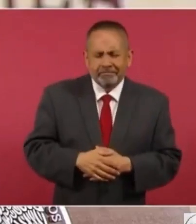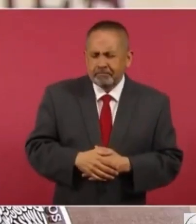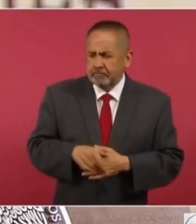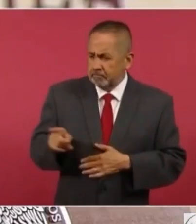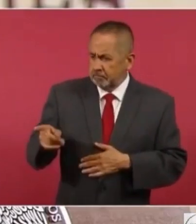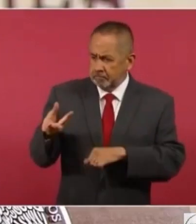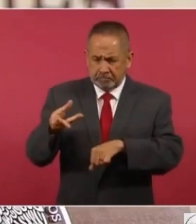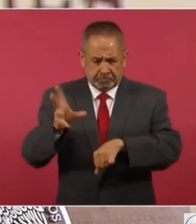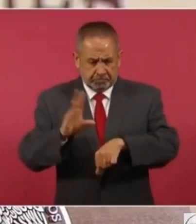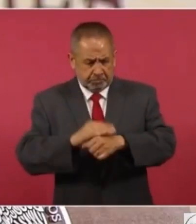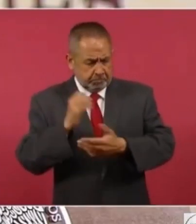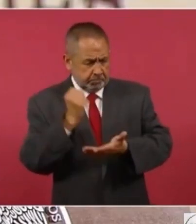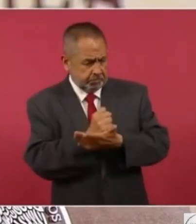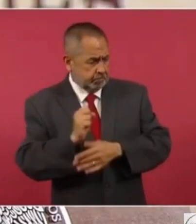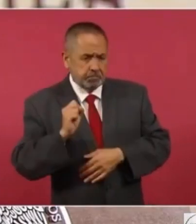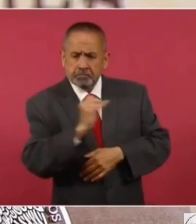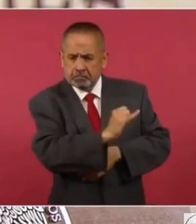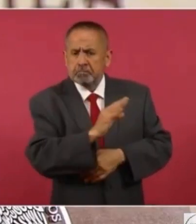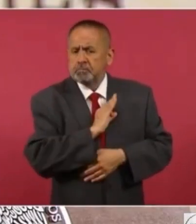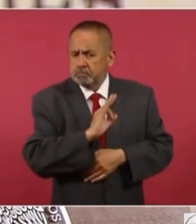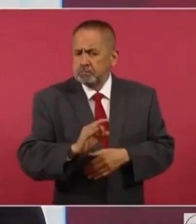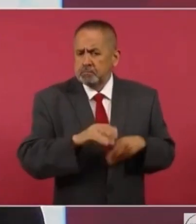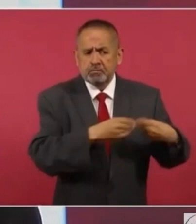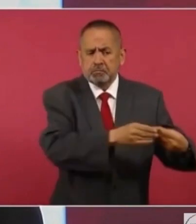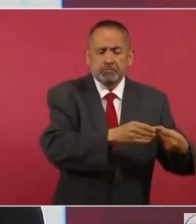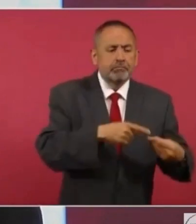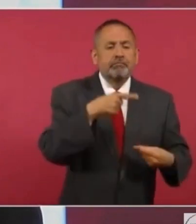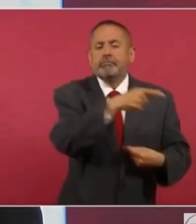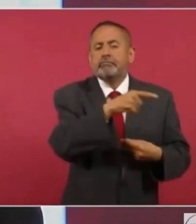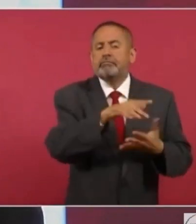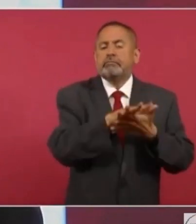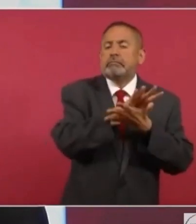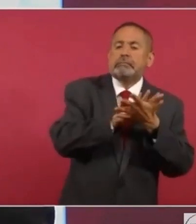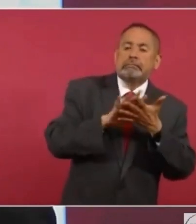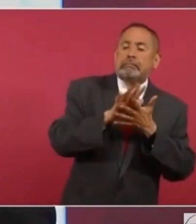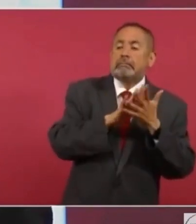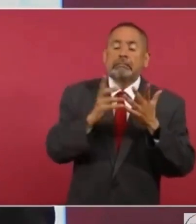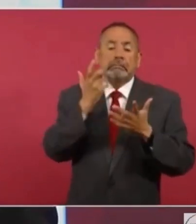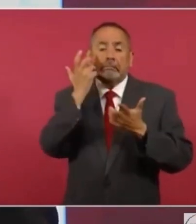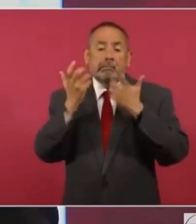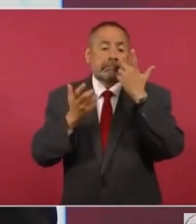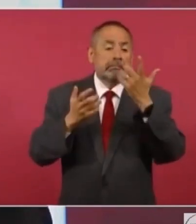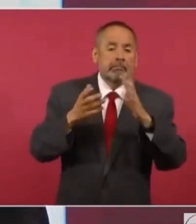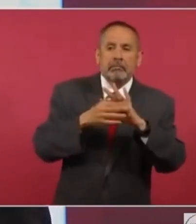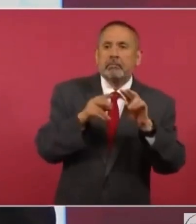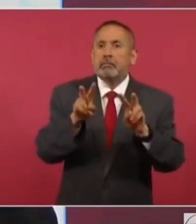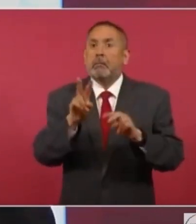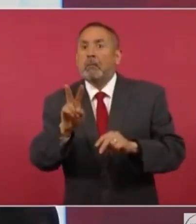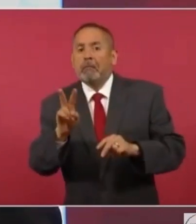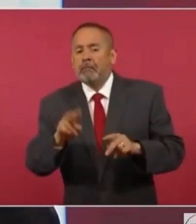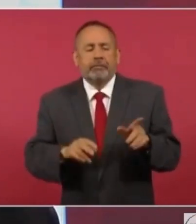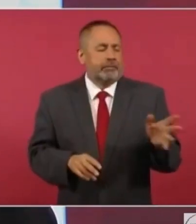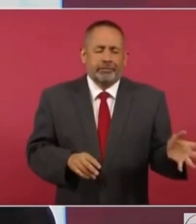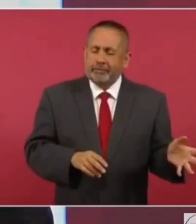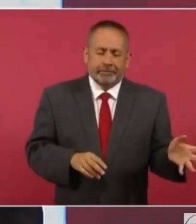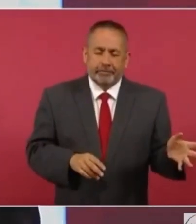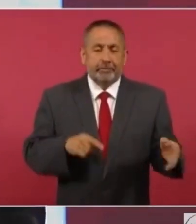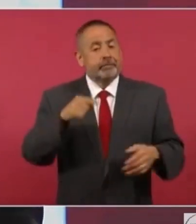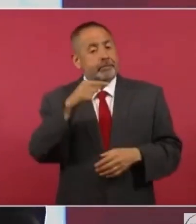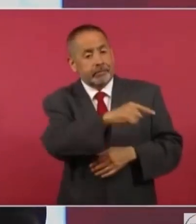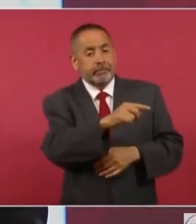autoridad educativa. Reforma tergiversa la información para generar una percepción de que este